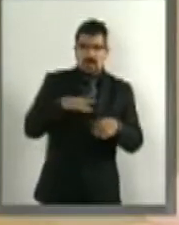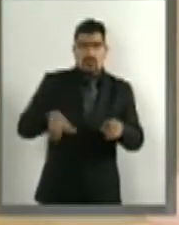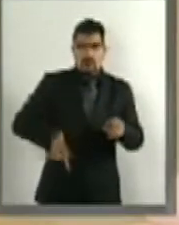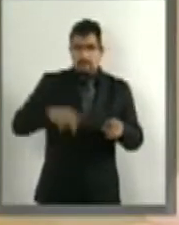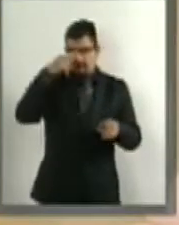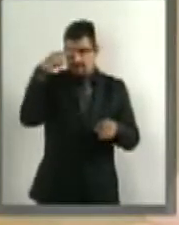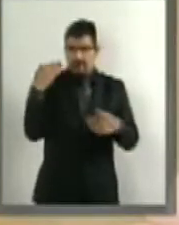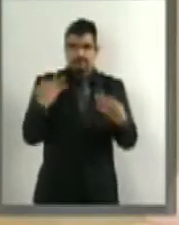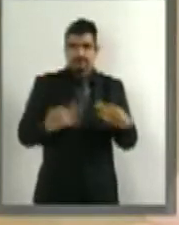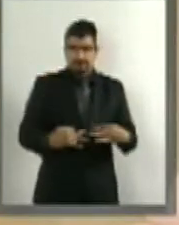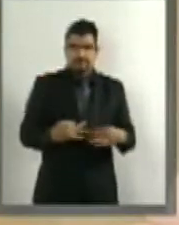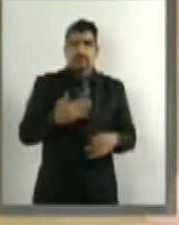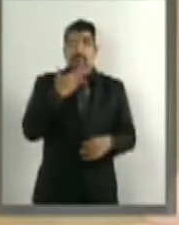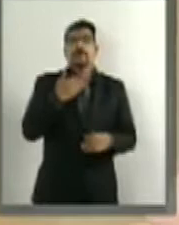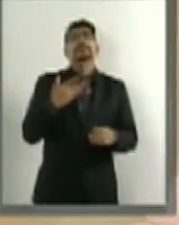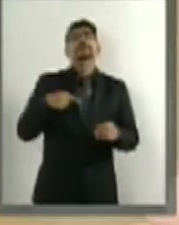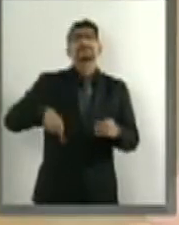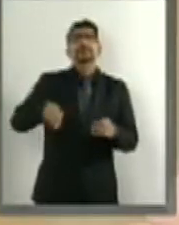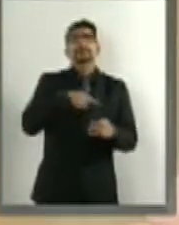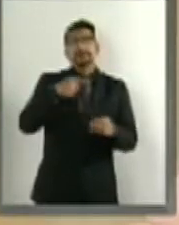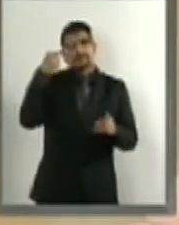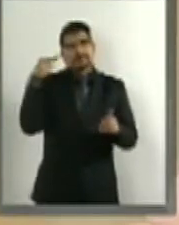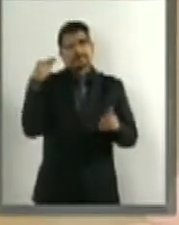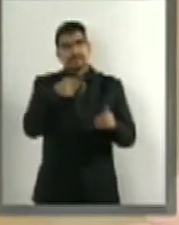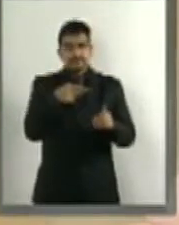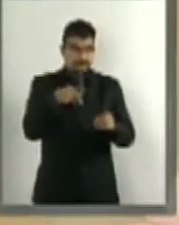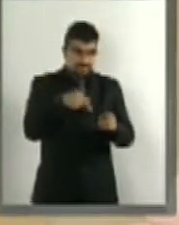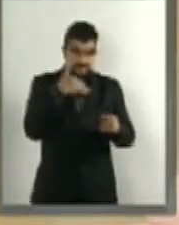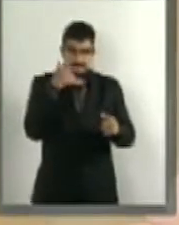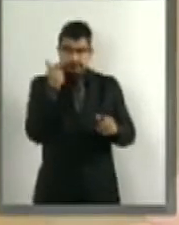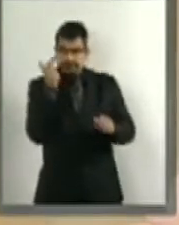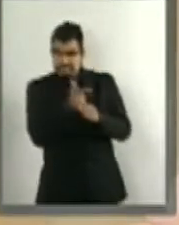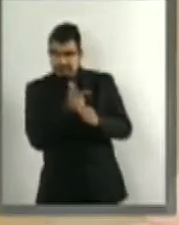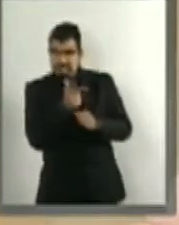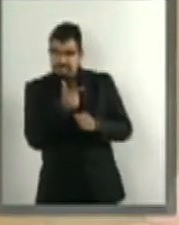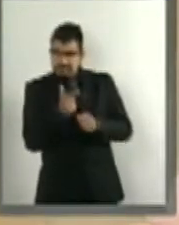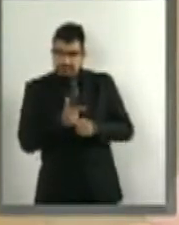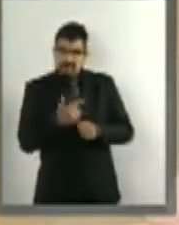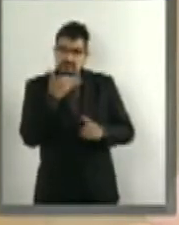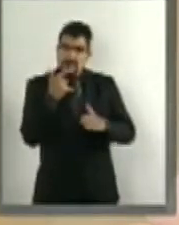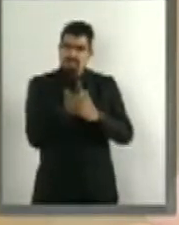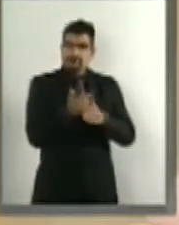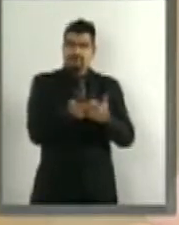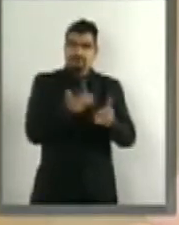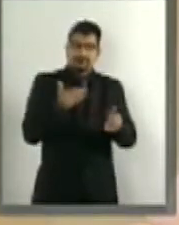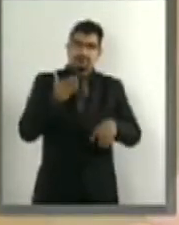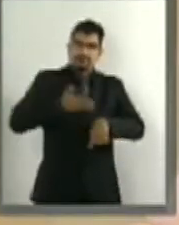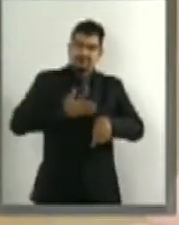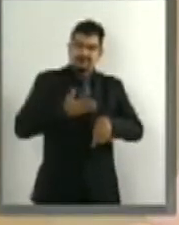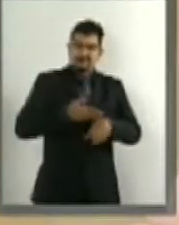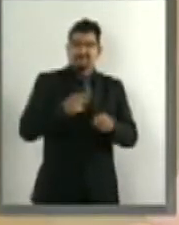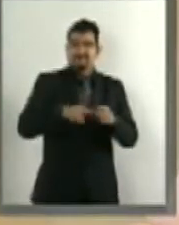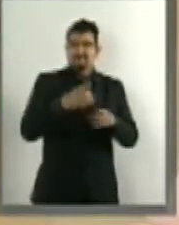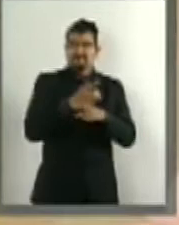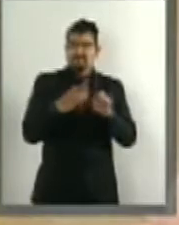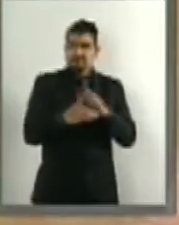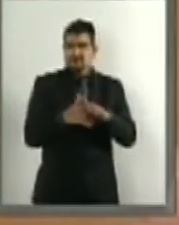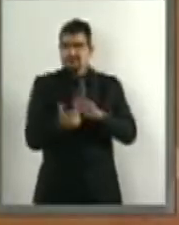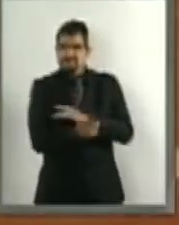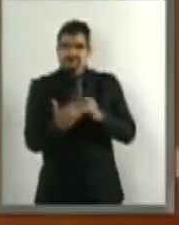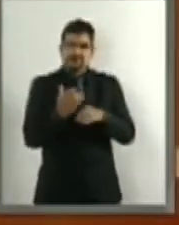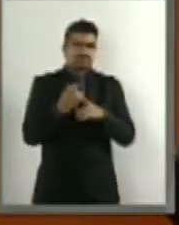mexicano para prevenir, sancionar y, por supuesto, erradicar este tipo de